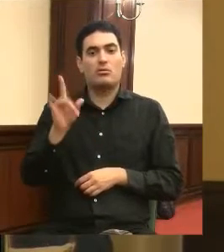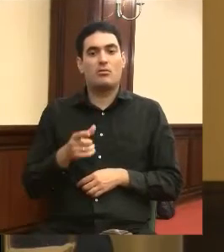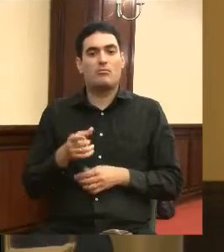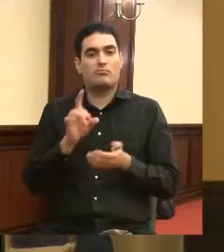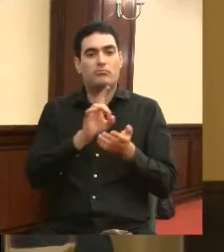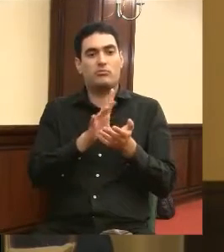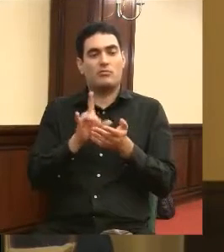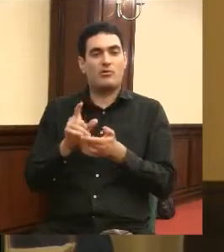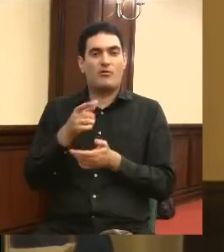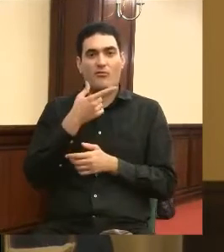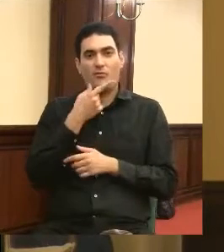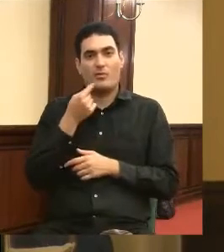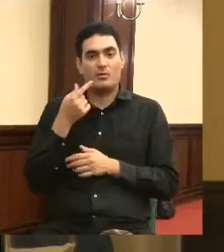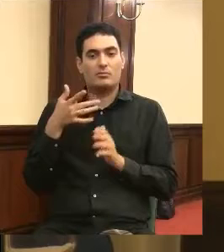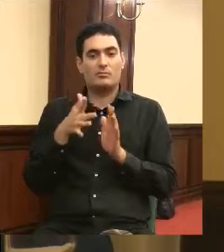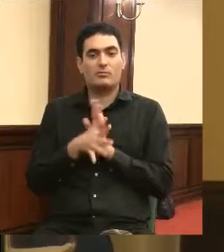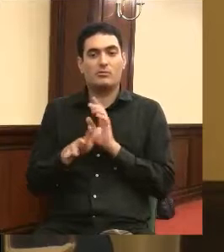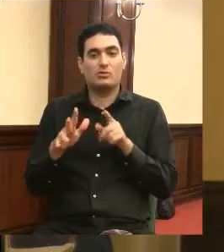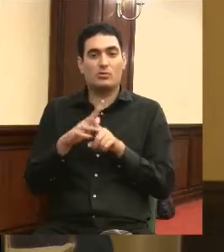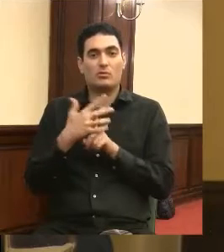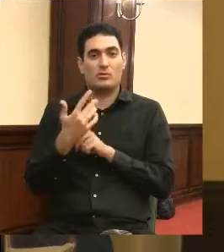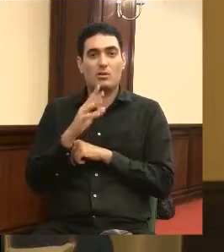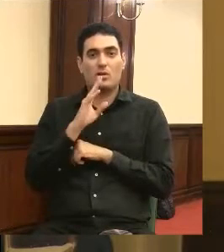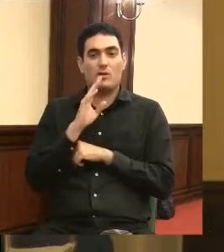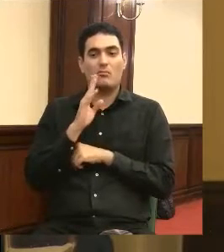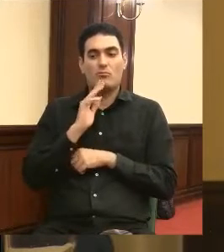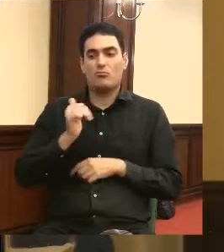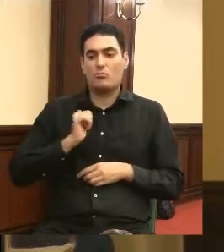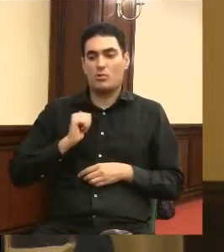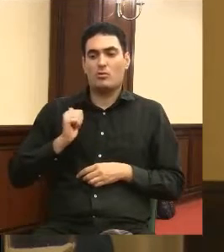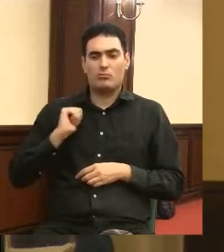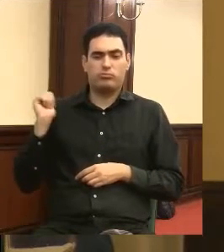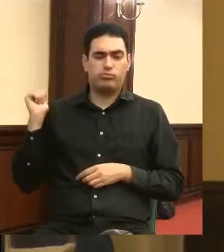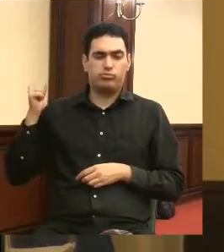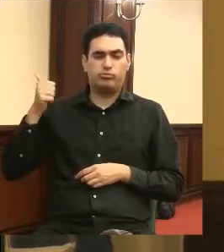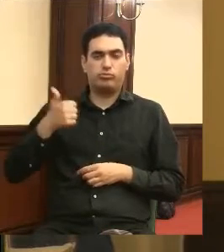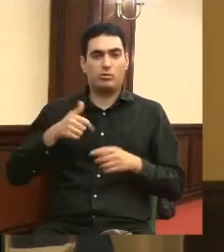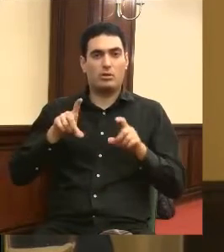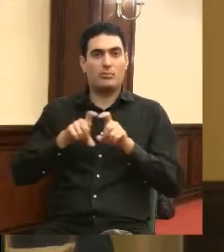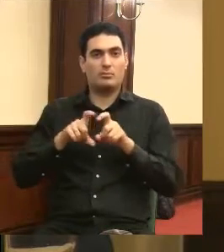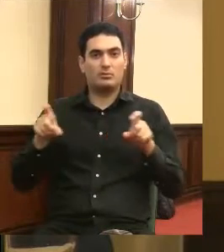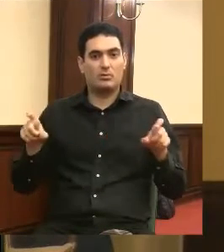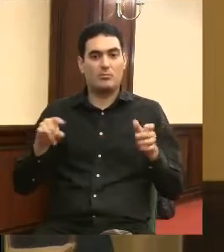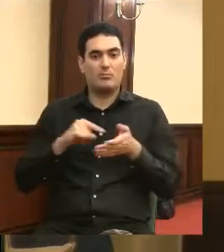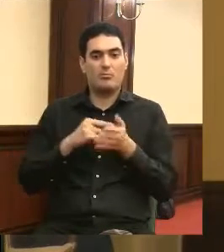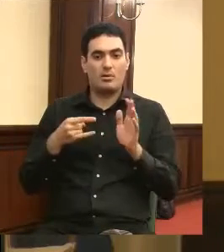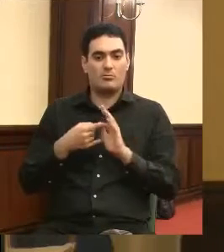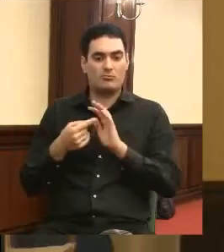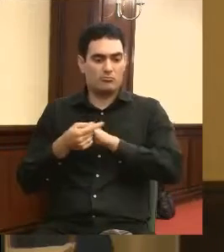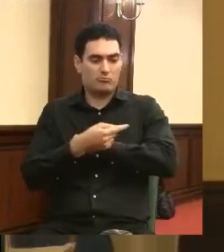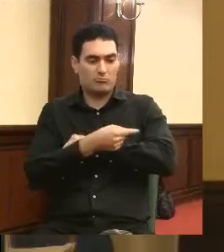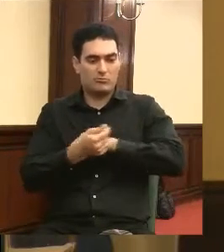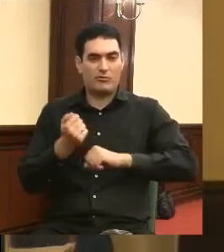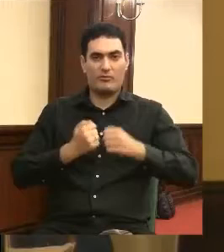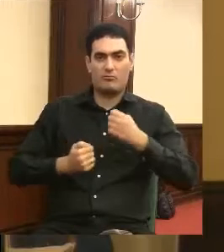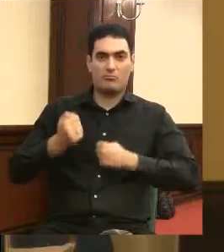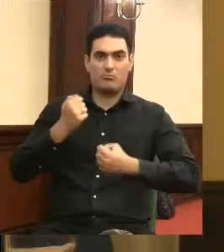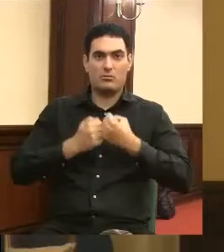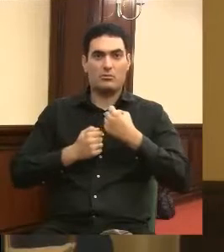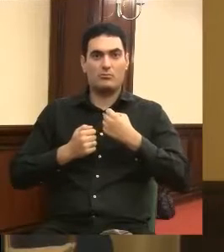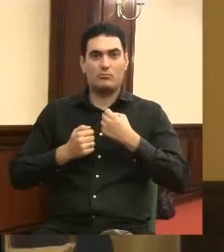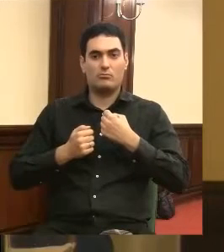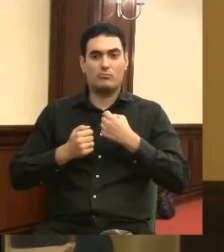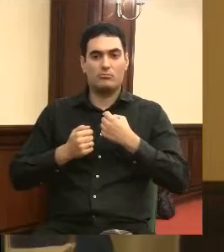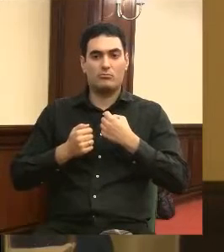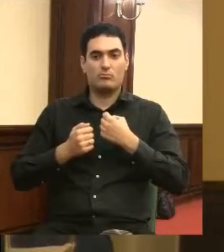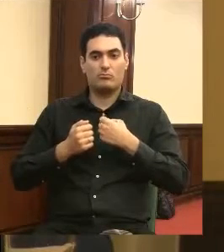las segundas sí que han facilitado el despido. Estas circunstancias se vienen aprovechando por las empresas para ejecutar planes de ingeniería